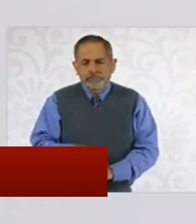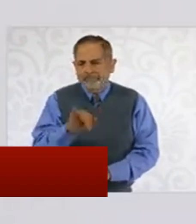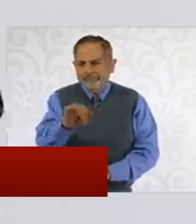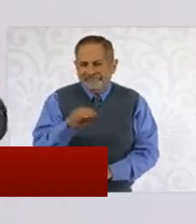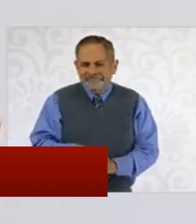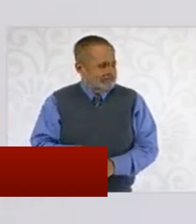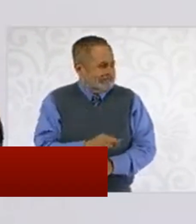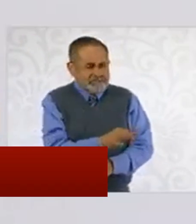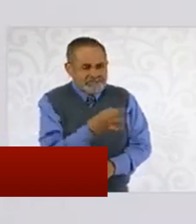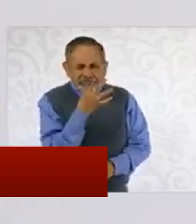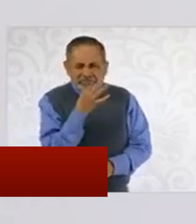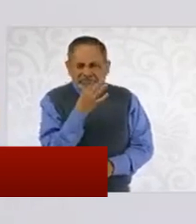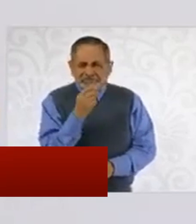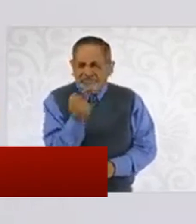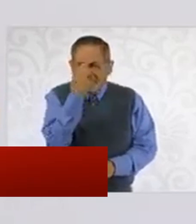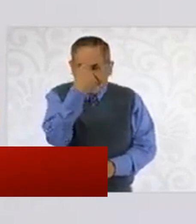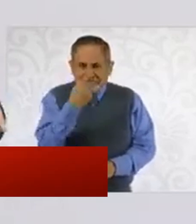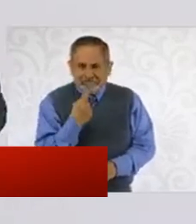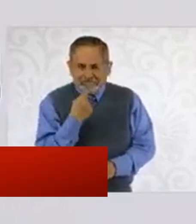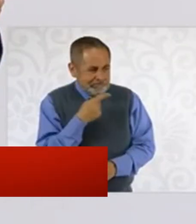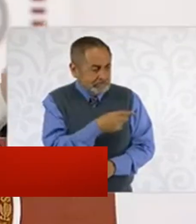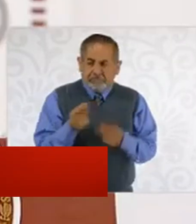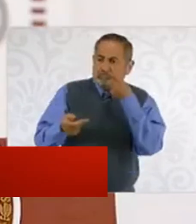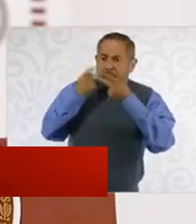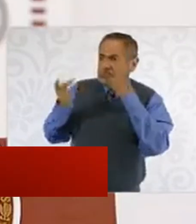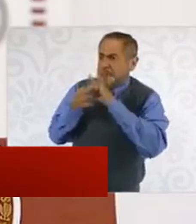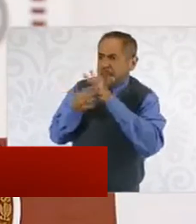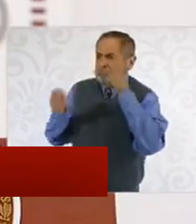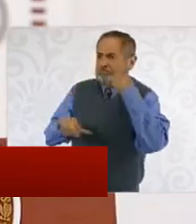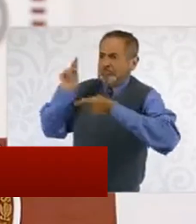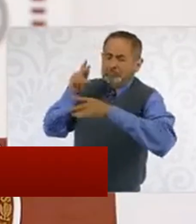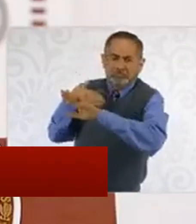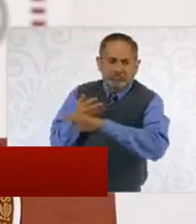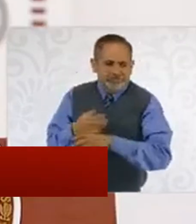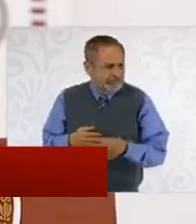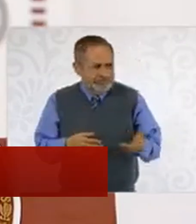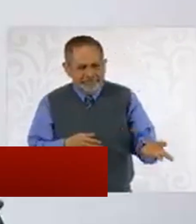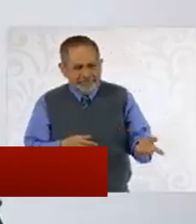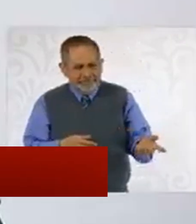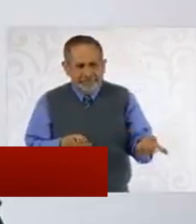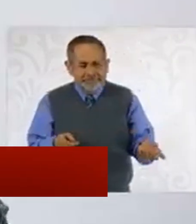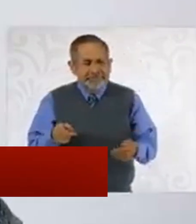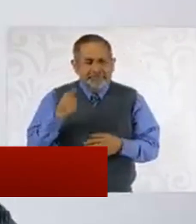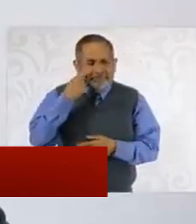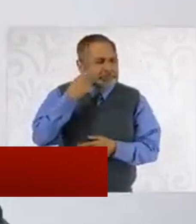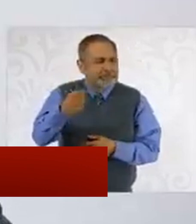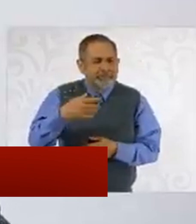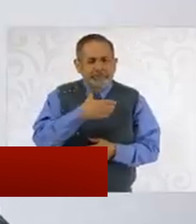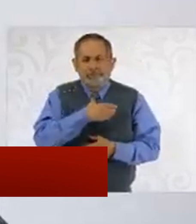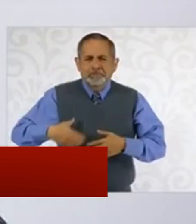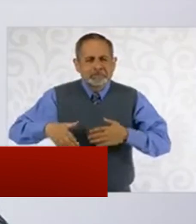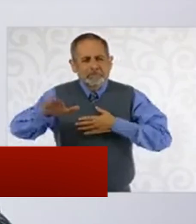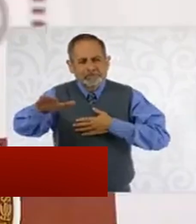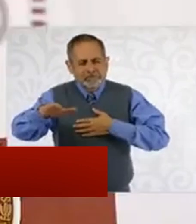media hora en empezar la crítica. Pasó la toma de protesta y al otro día, como decía el presidente